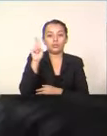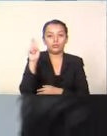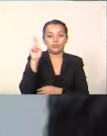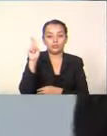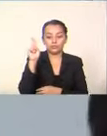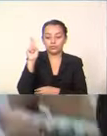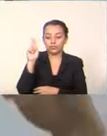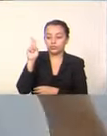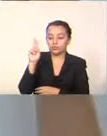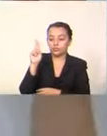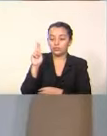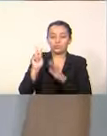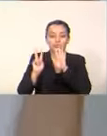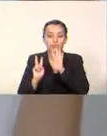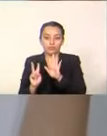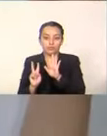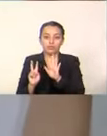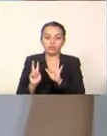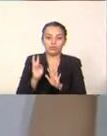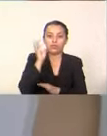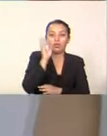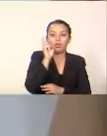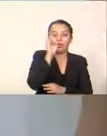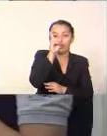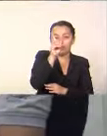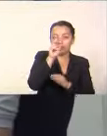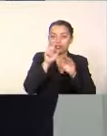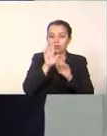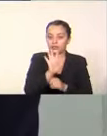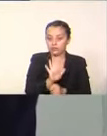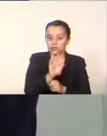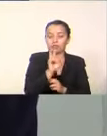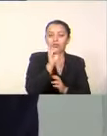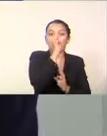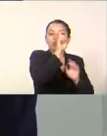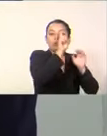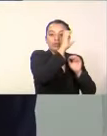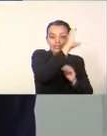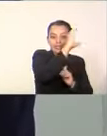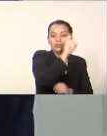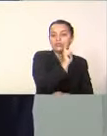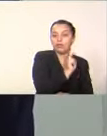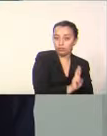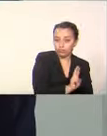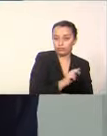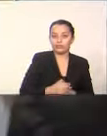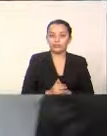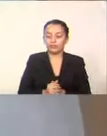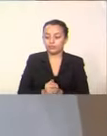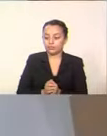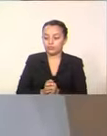2. Luego colocamos el sustraendo, que en este caso es 129. Las unidades, que es